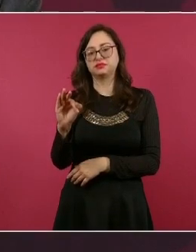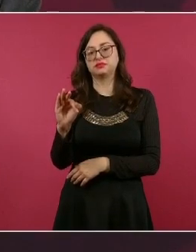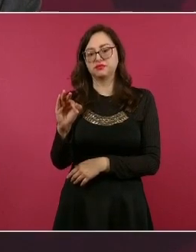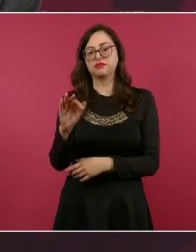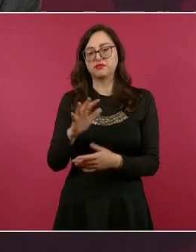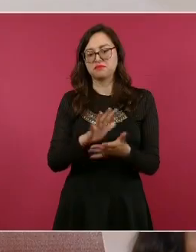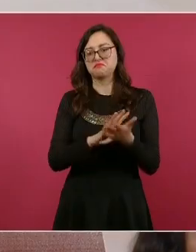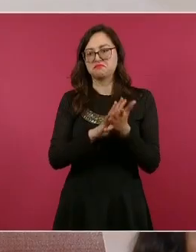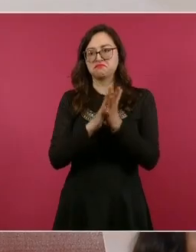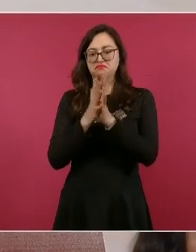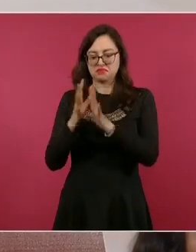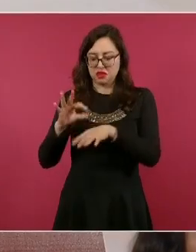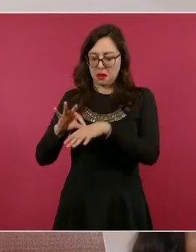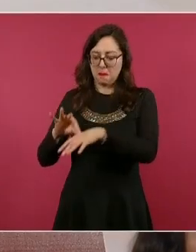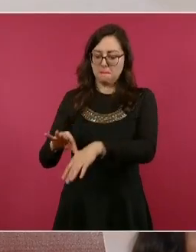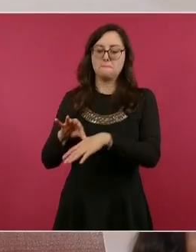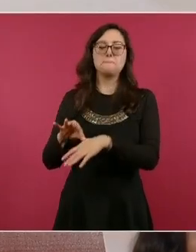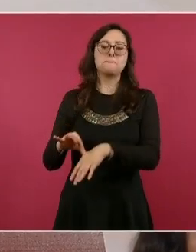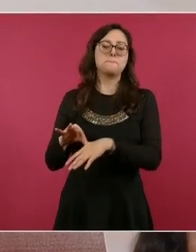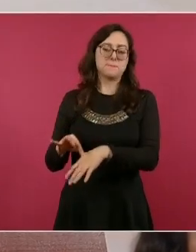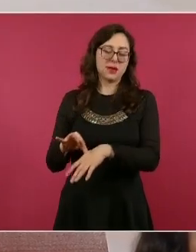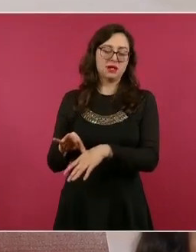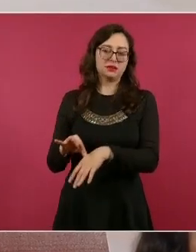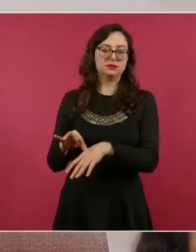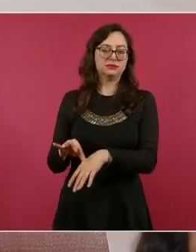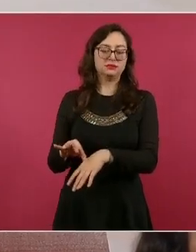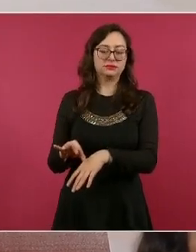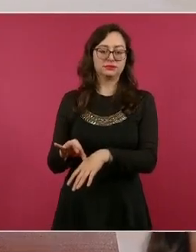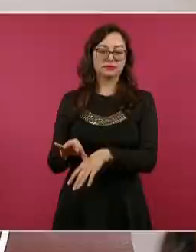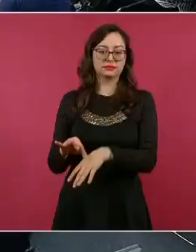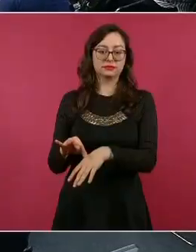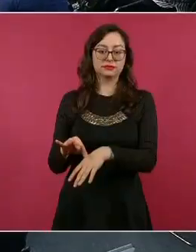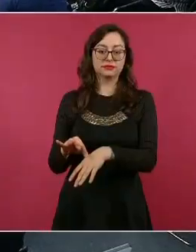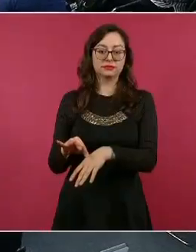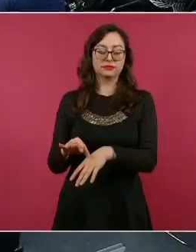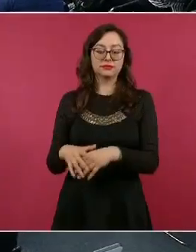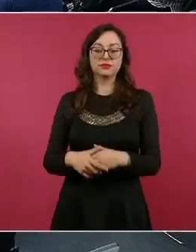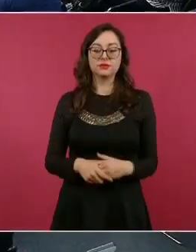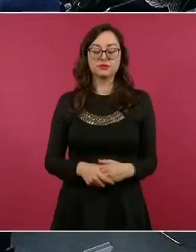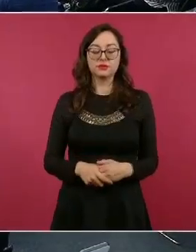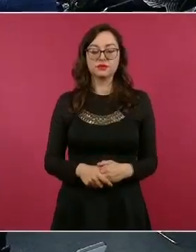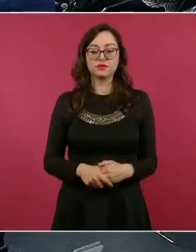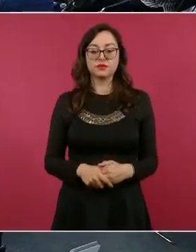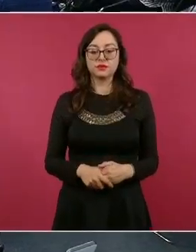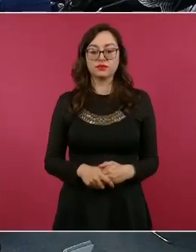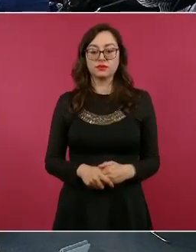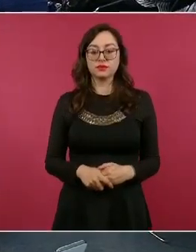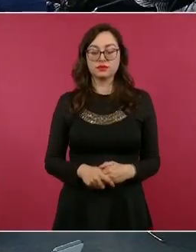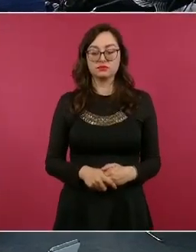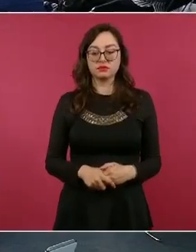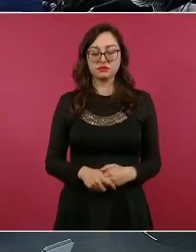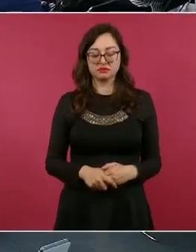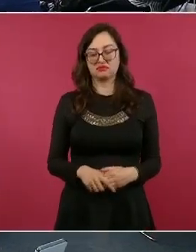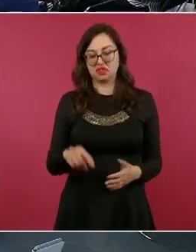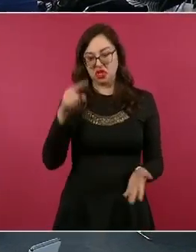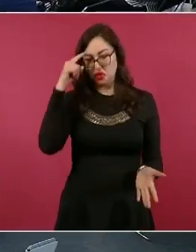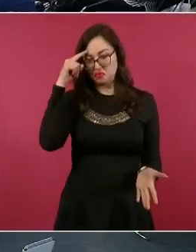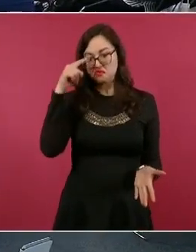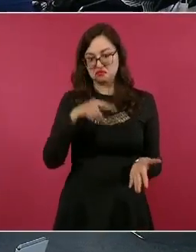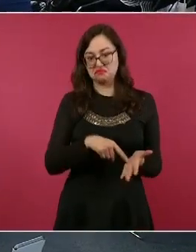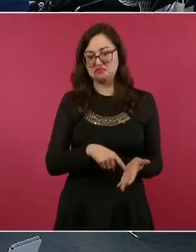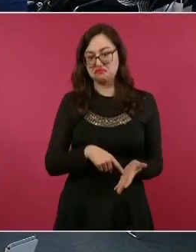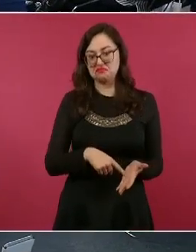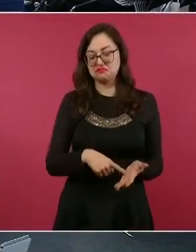a convertir en realidad. O sea, o así va a ser el